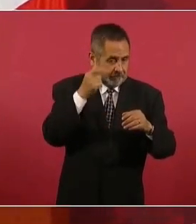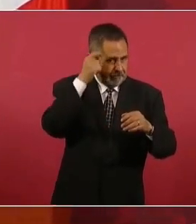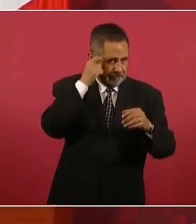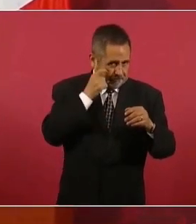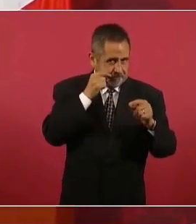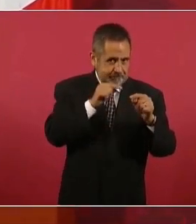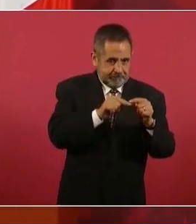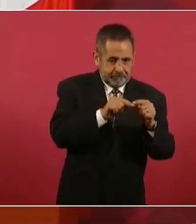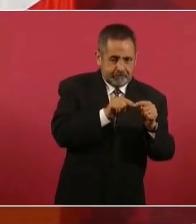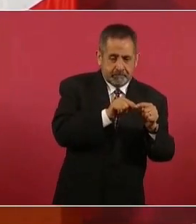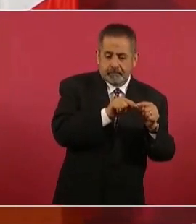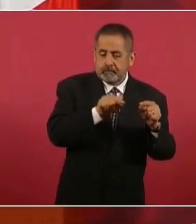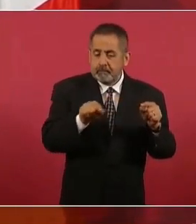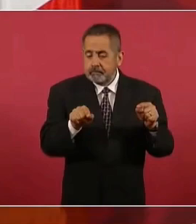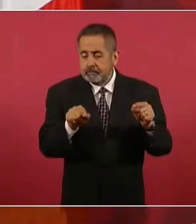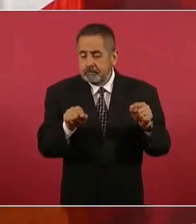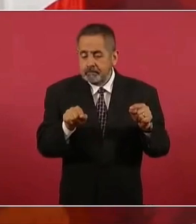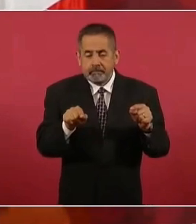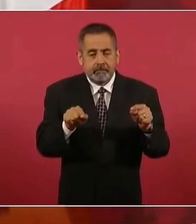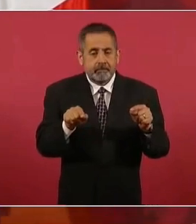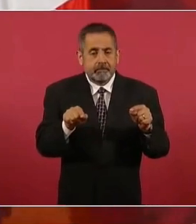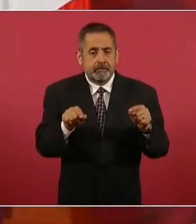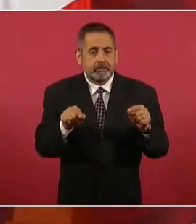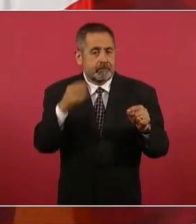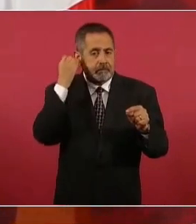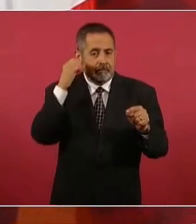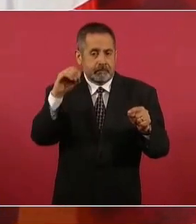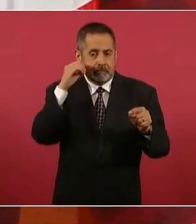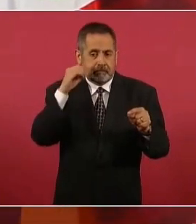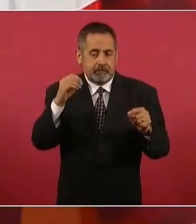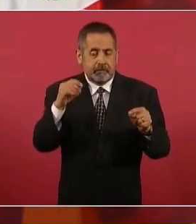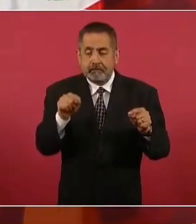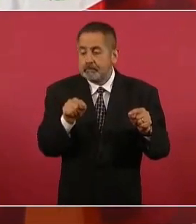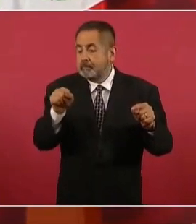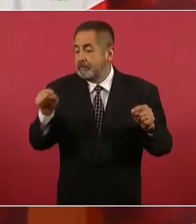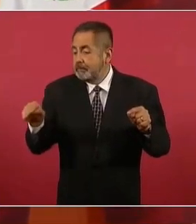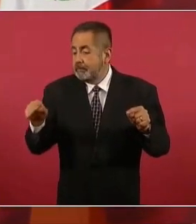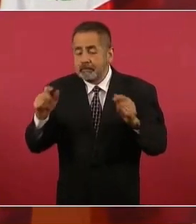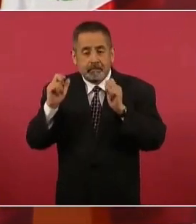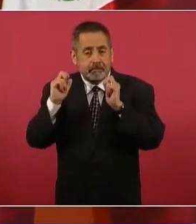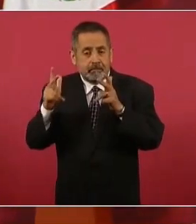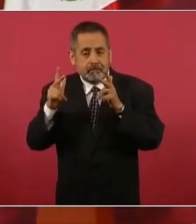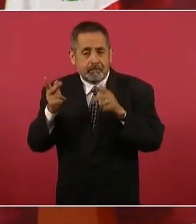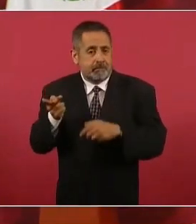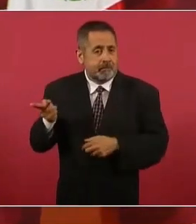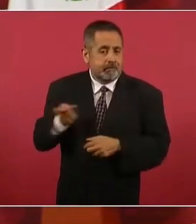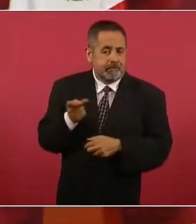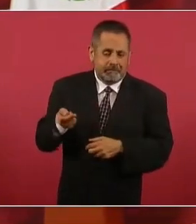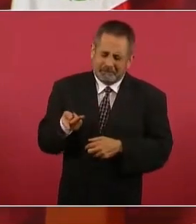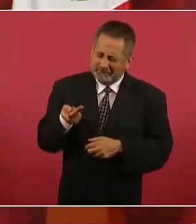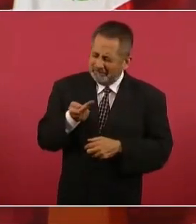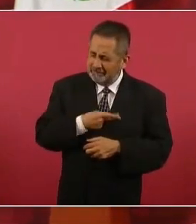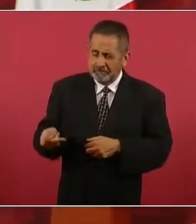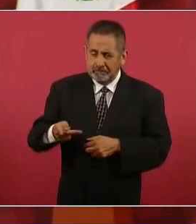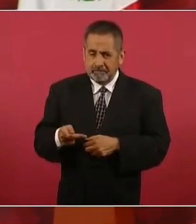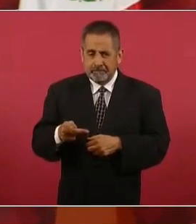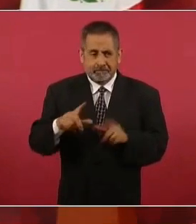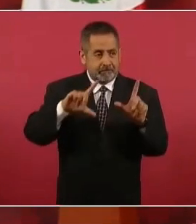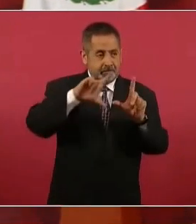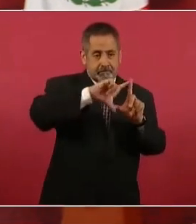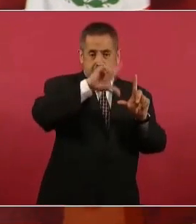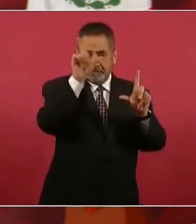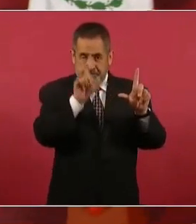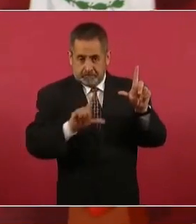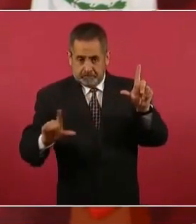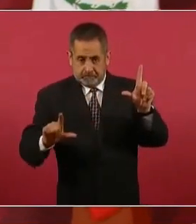estados con más pobreza, Oaxaca y Chiapas, toda la costa y